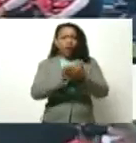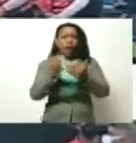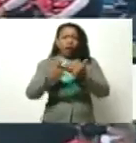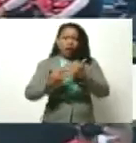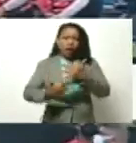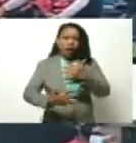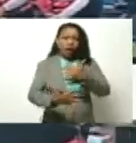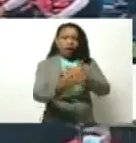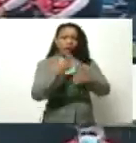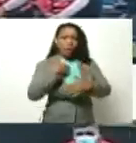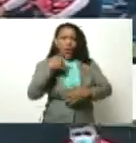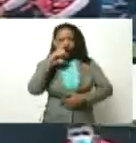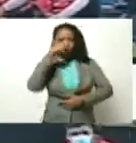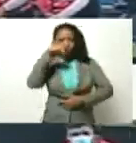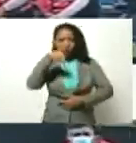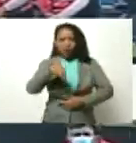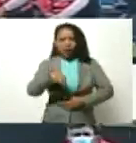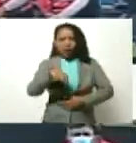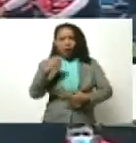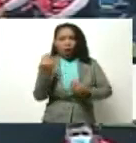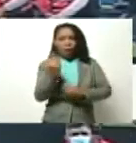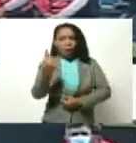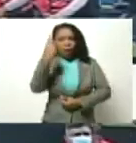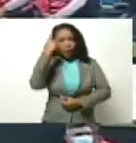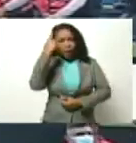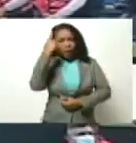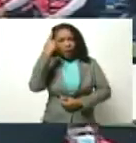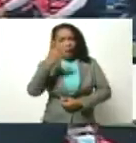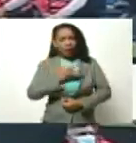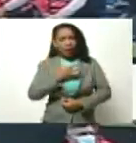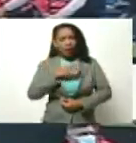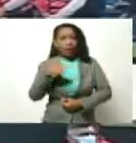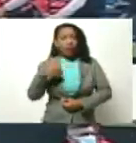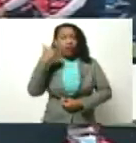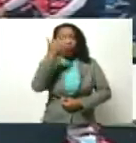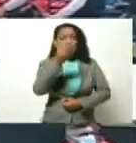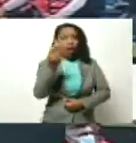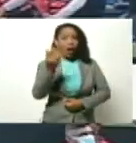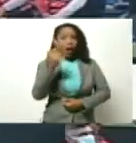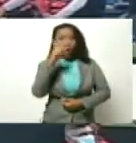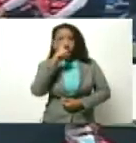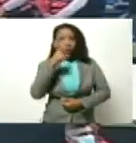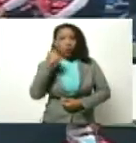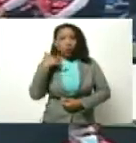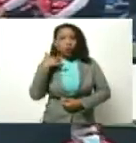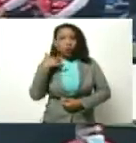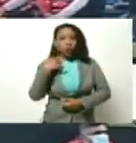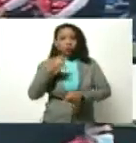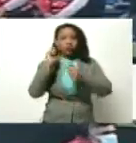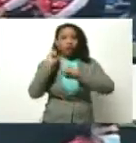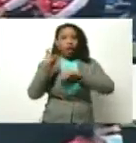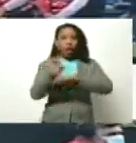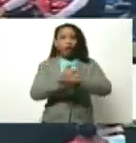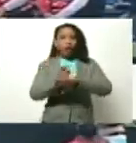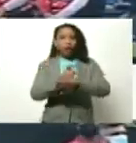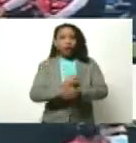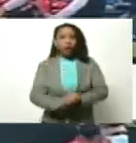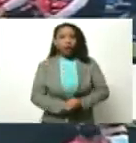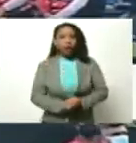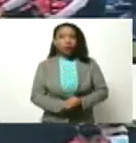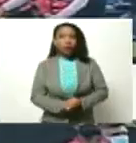lo largo de mis años acá como primero como alcalde y después en los años que me ha tocado en la gobernación